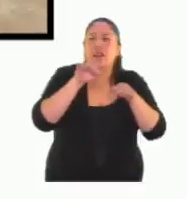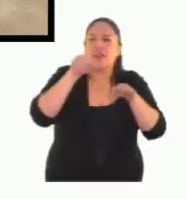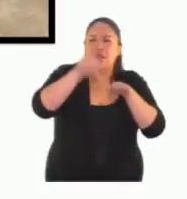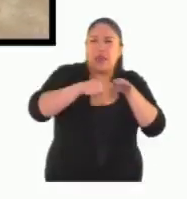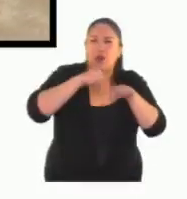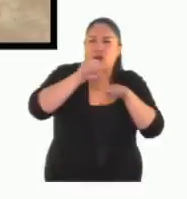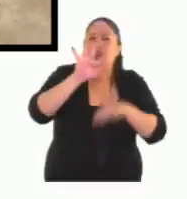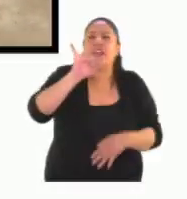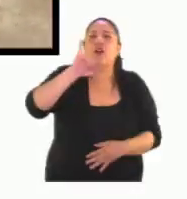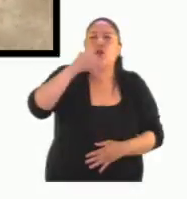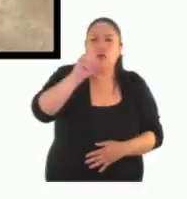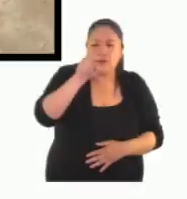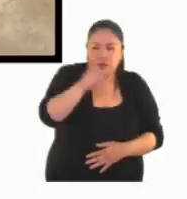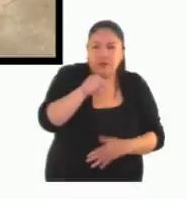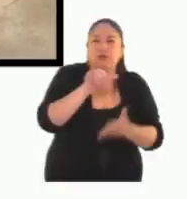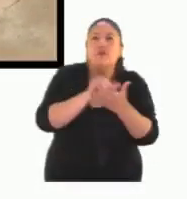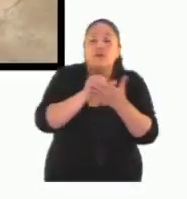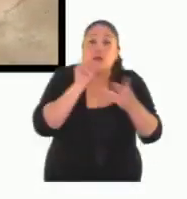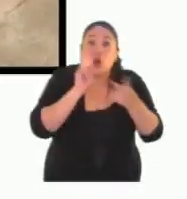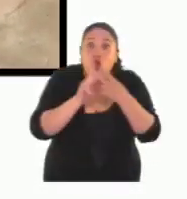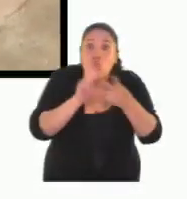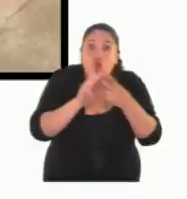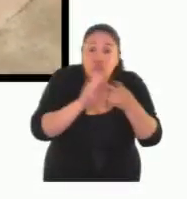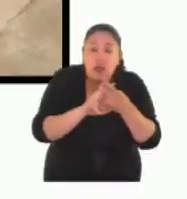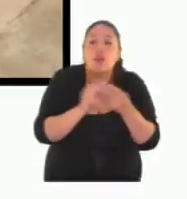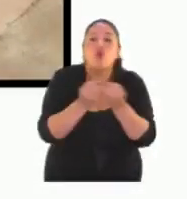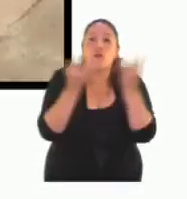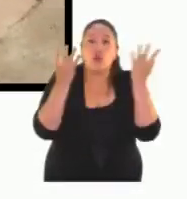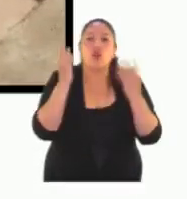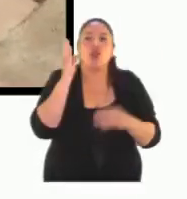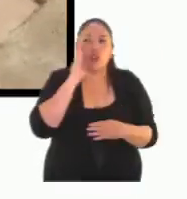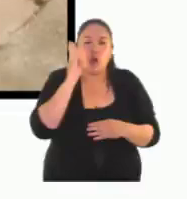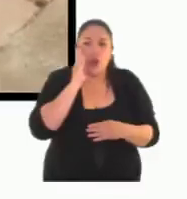las reconoce, por favor, comuníquense con su familia al celular